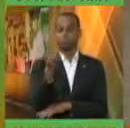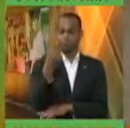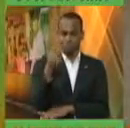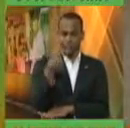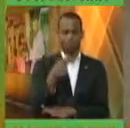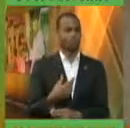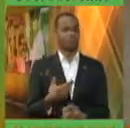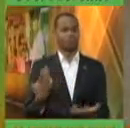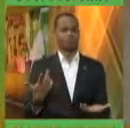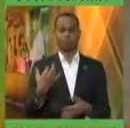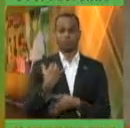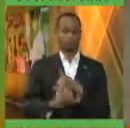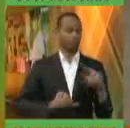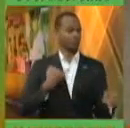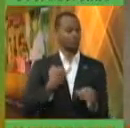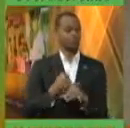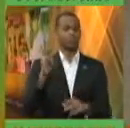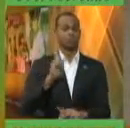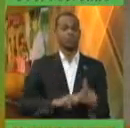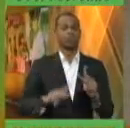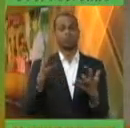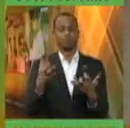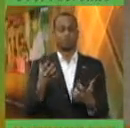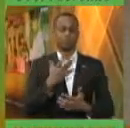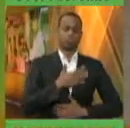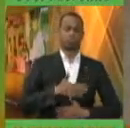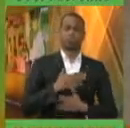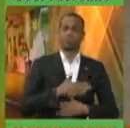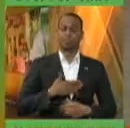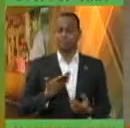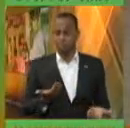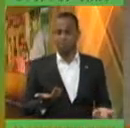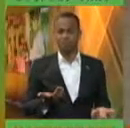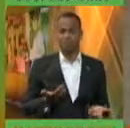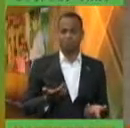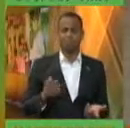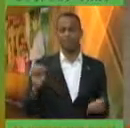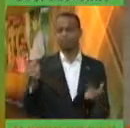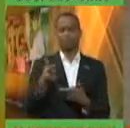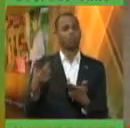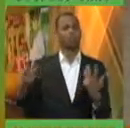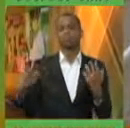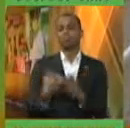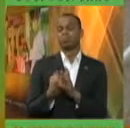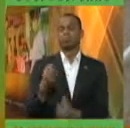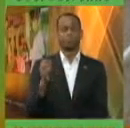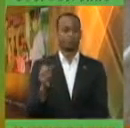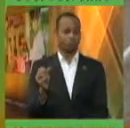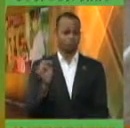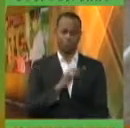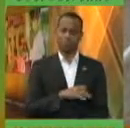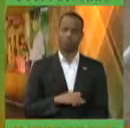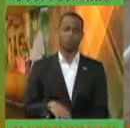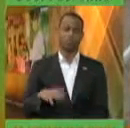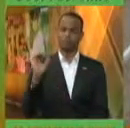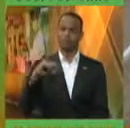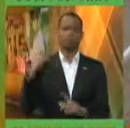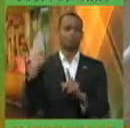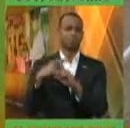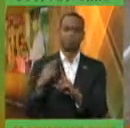como internacional las personas que quedan encontrar un lugar de ocio que sea cómodo a ello y si es un plus como dice le han